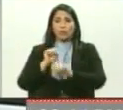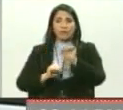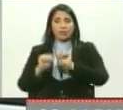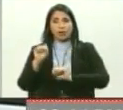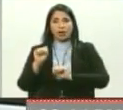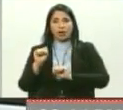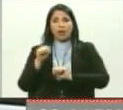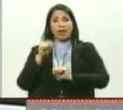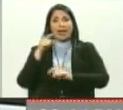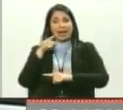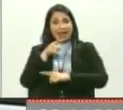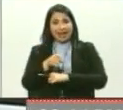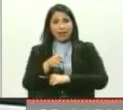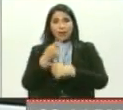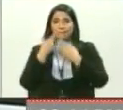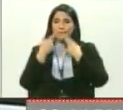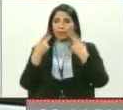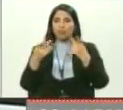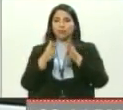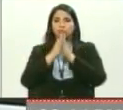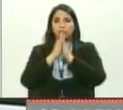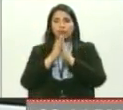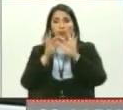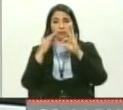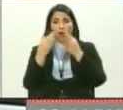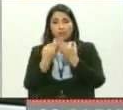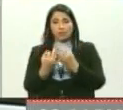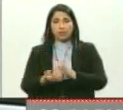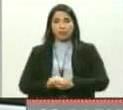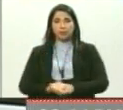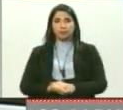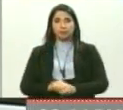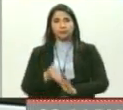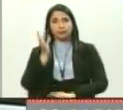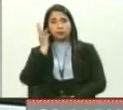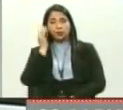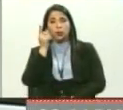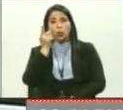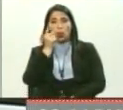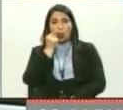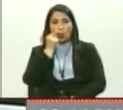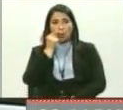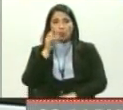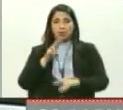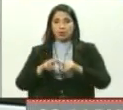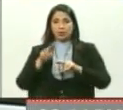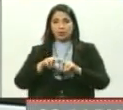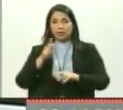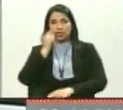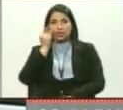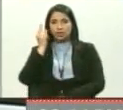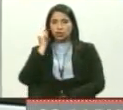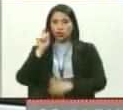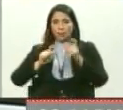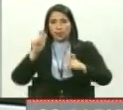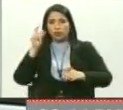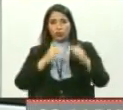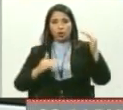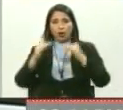el mensaje es a la familia, a las mujeres, a los hombres, a los niños, a las personas